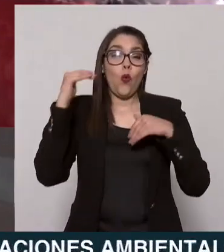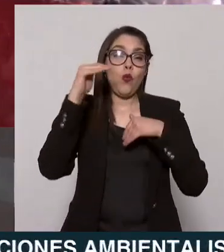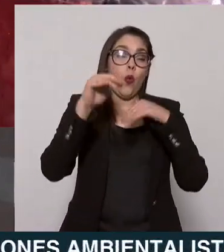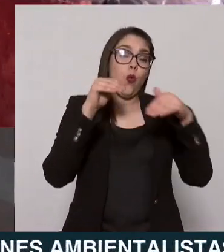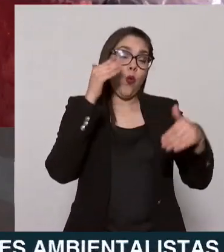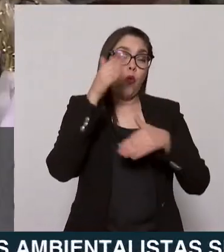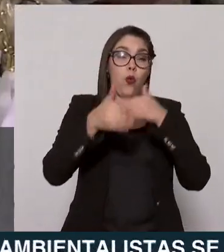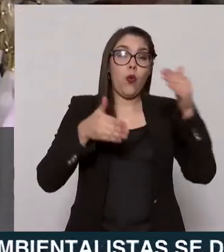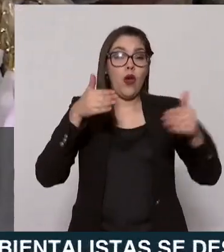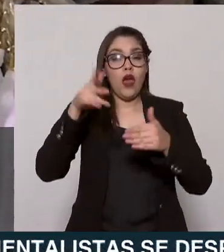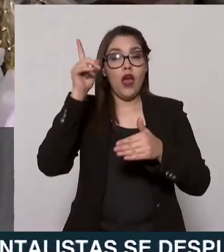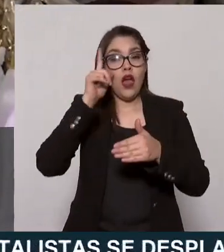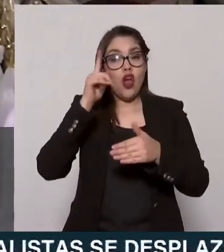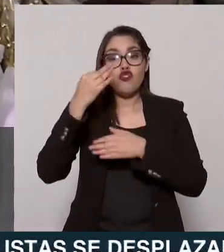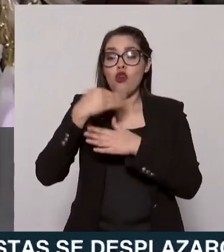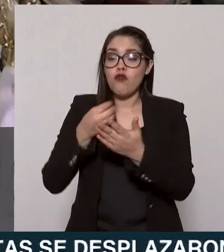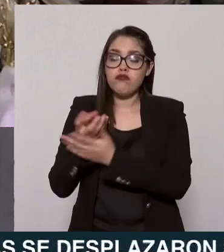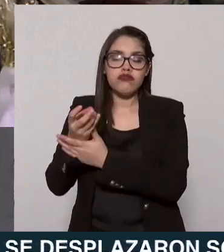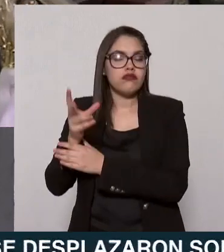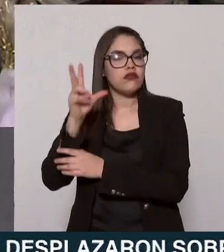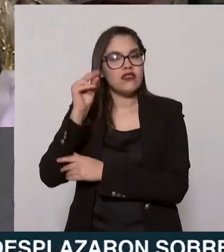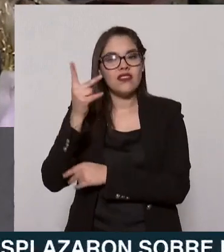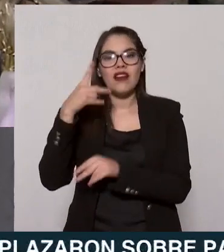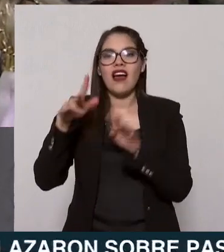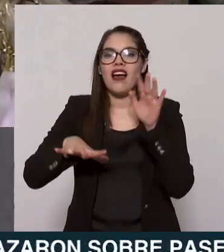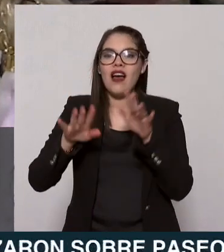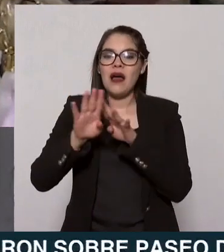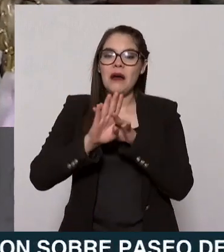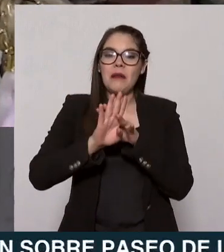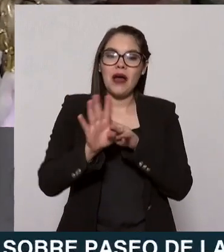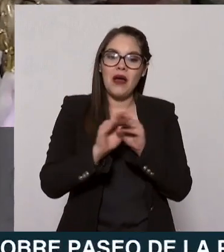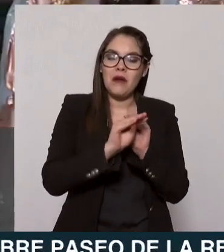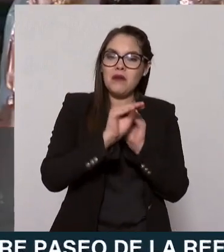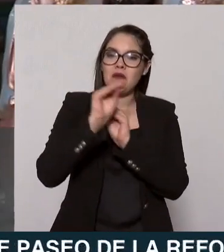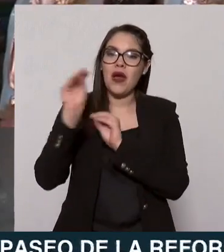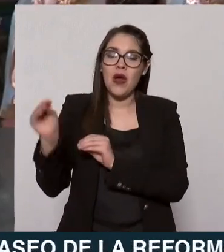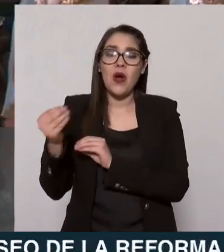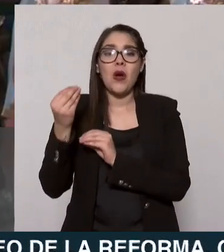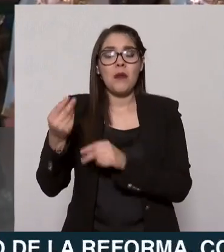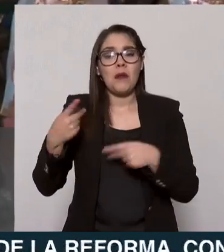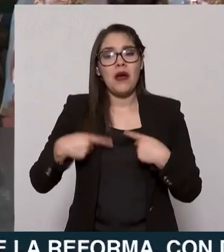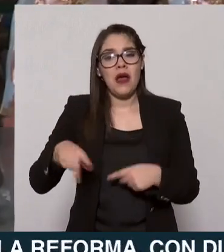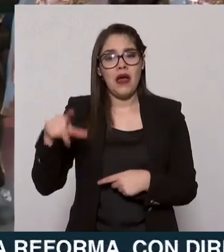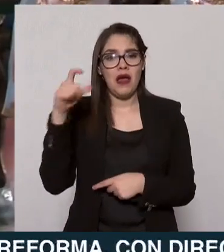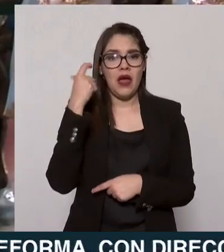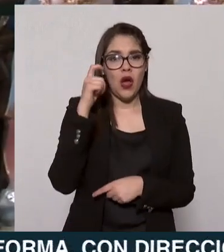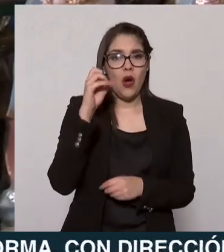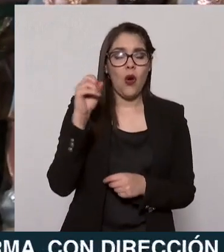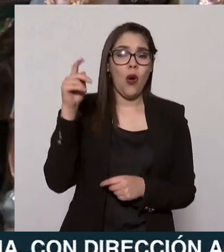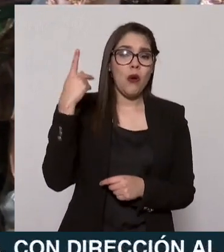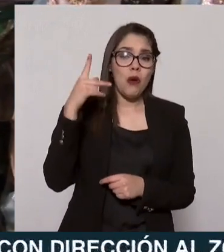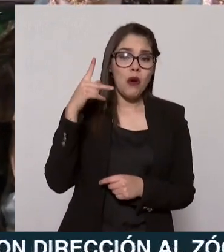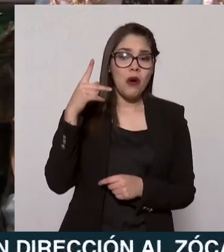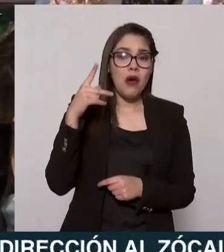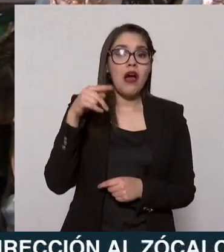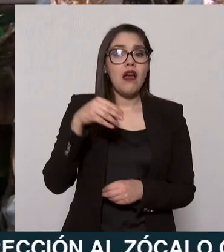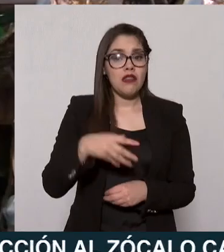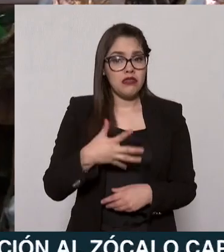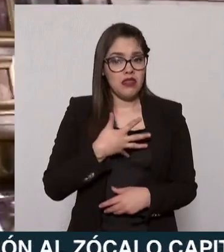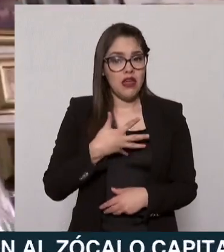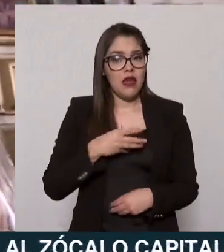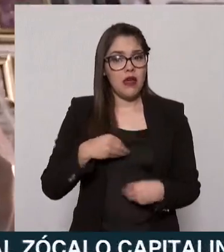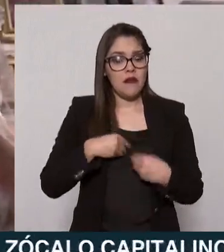que sucede es que por los procesos migratorios hay mucha gente de Querétaro o de Puebla viviendo en la Ciudad de